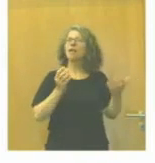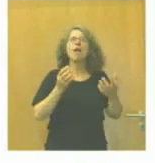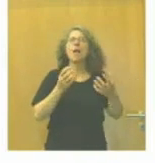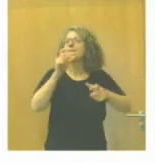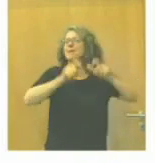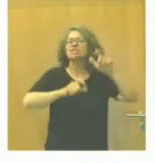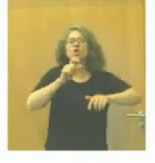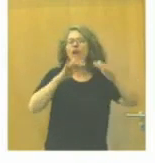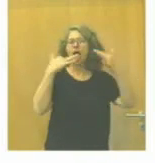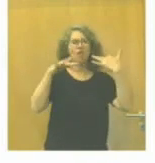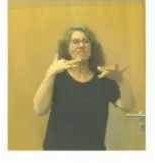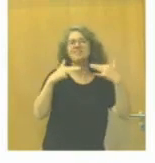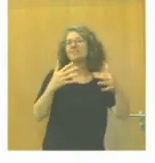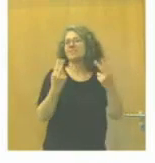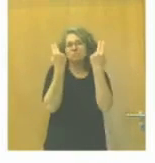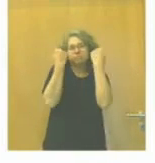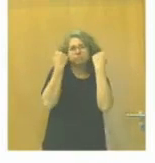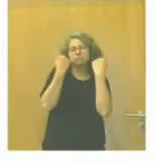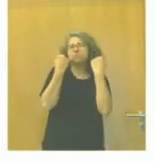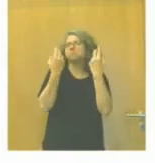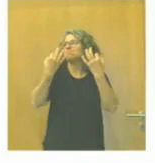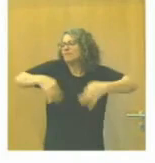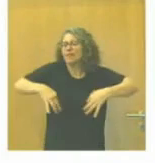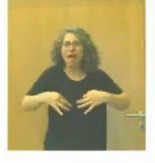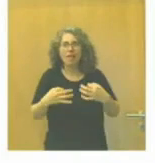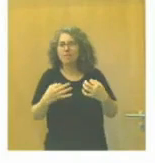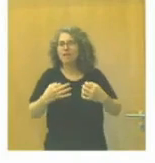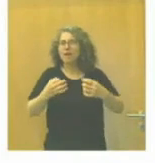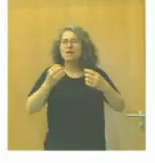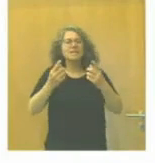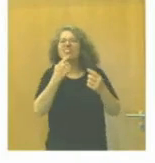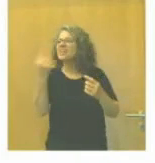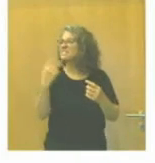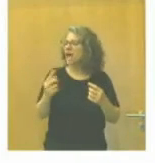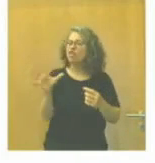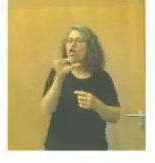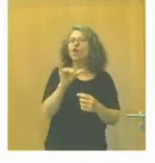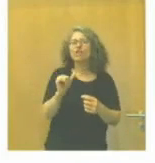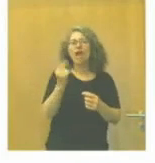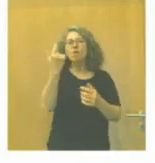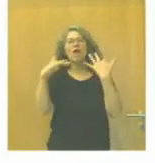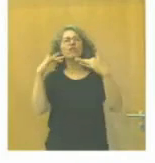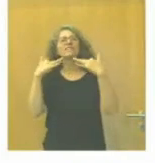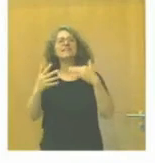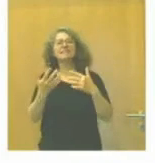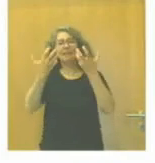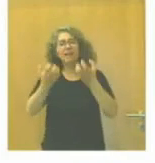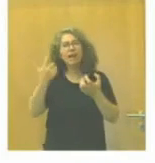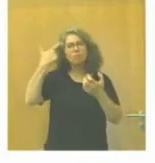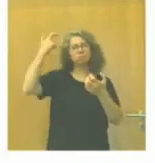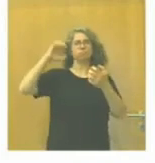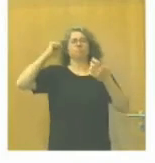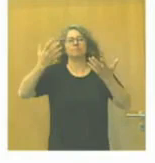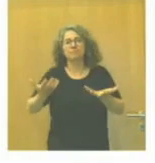vulnerable, y nos decían, todos los días hay un adolescente en el INISA que quiere quitarse la